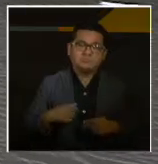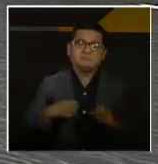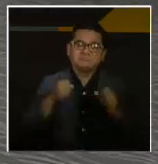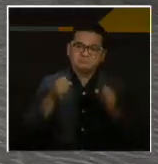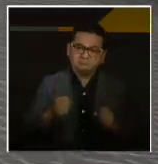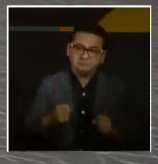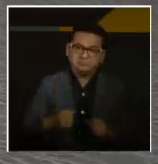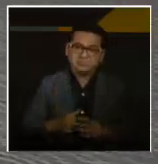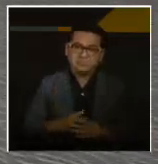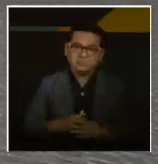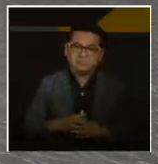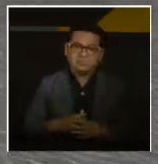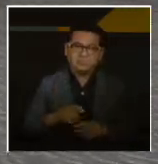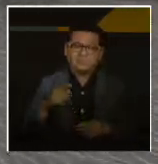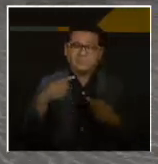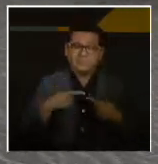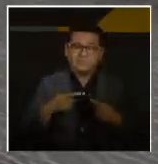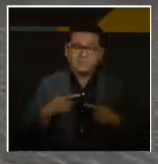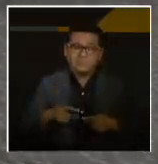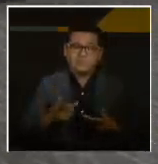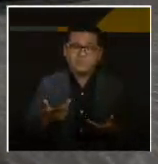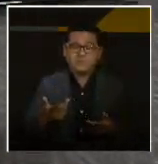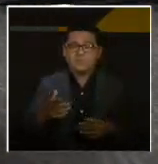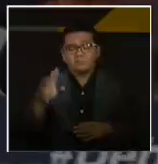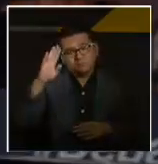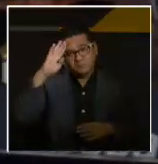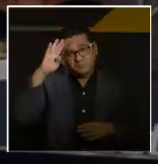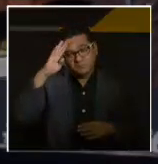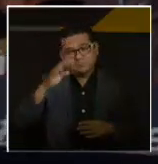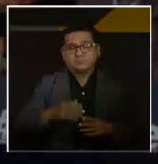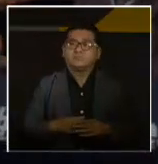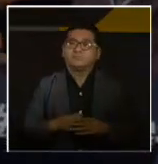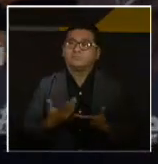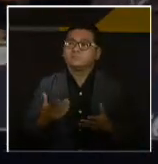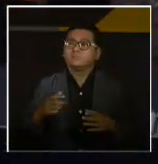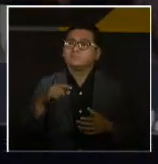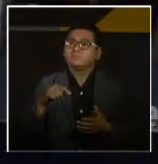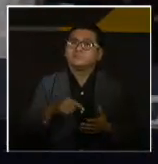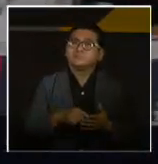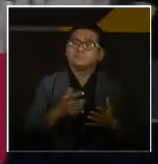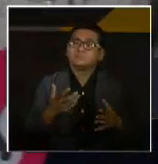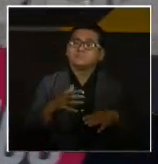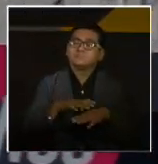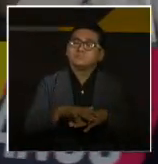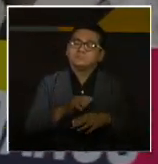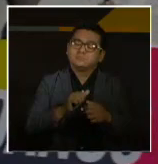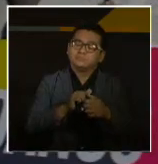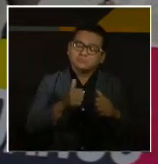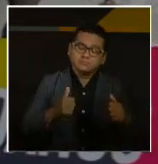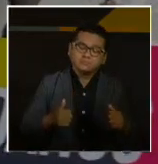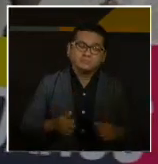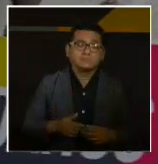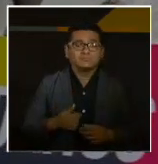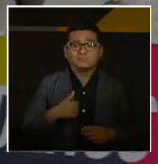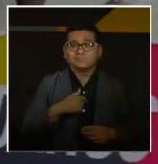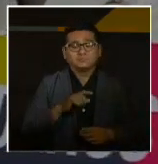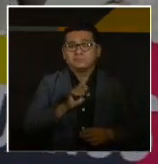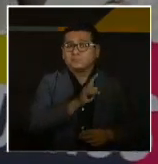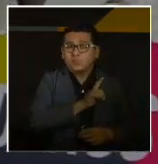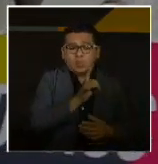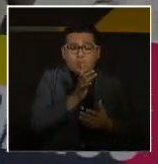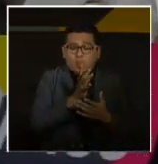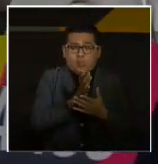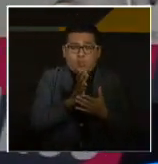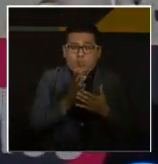convenciera. Yo votaría por la persona que esté pensando en un sistema integral de desarrollo, no